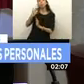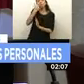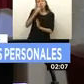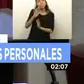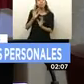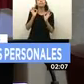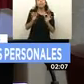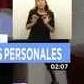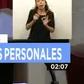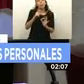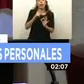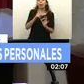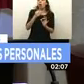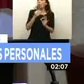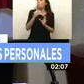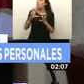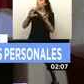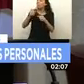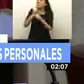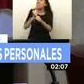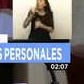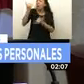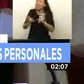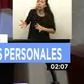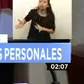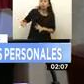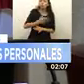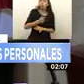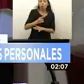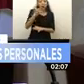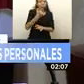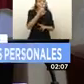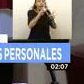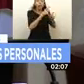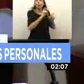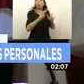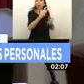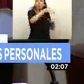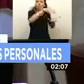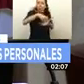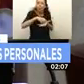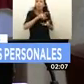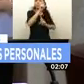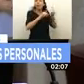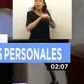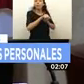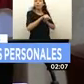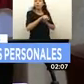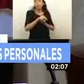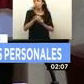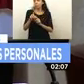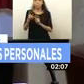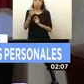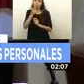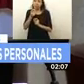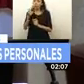como un régimen de pleno empleo crean muchos empresarios como el régimen del pleno empleo necesita de la intervención del Estado porque sin la